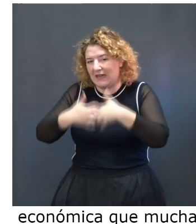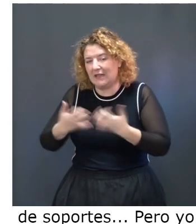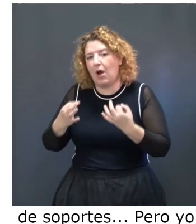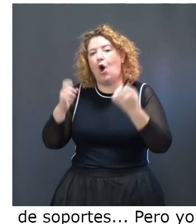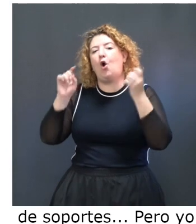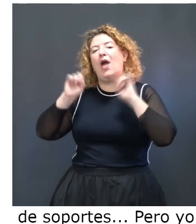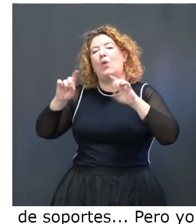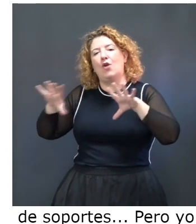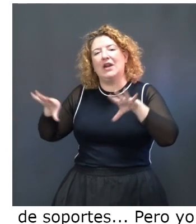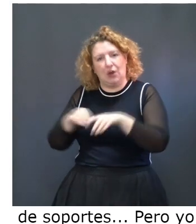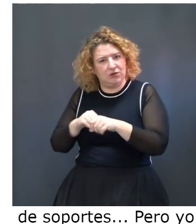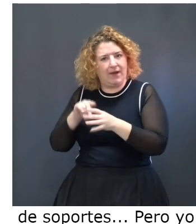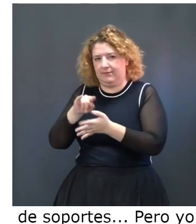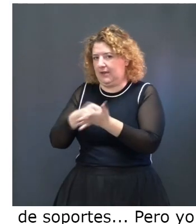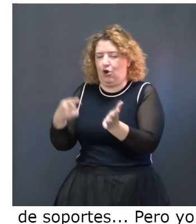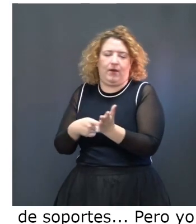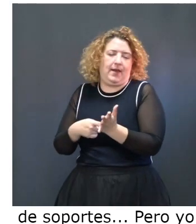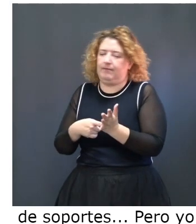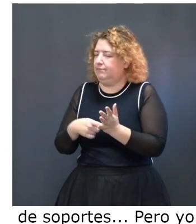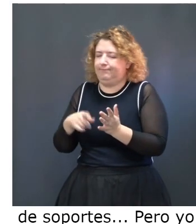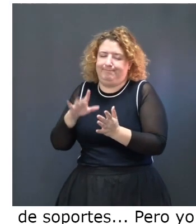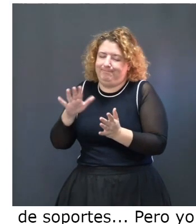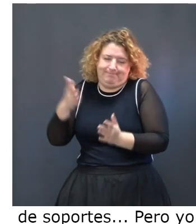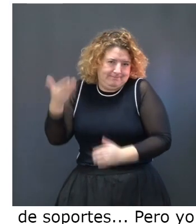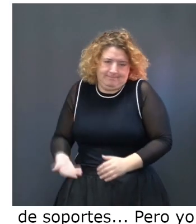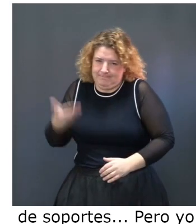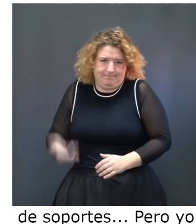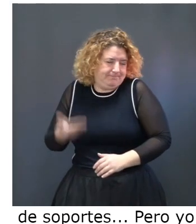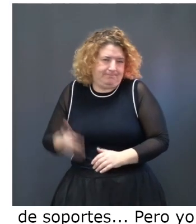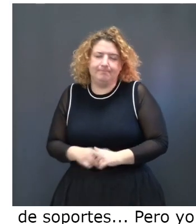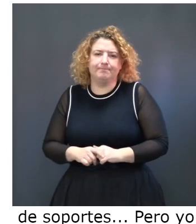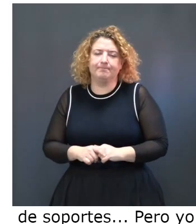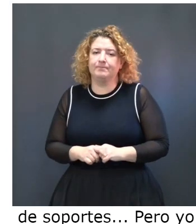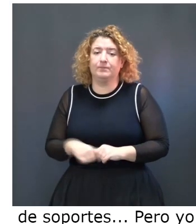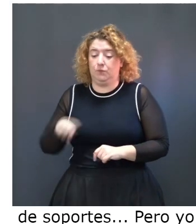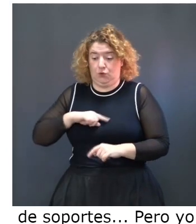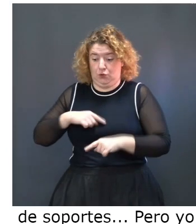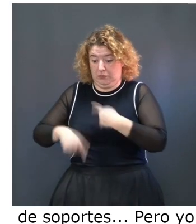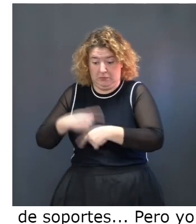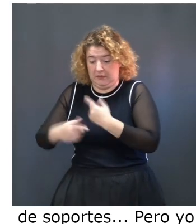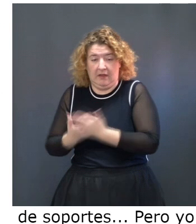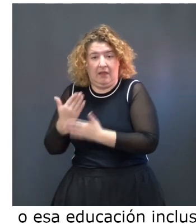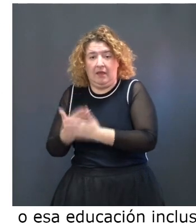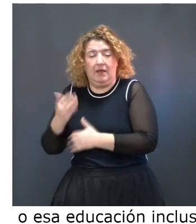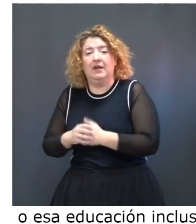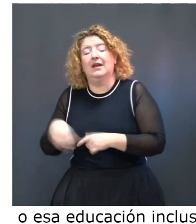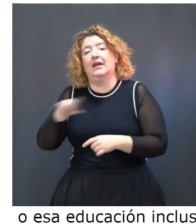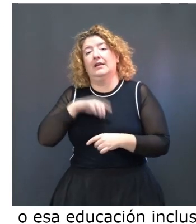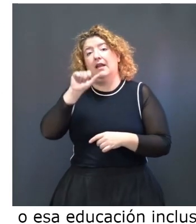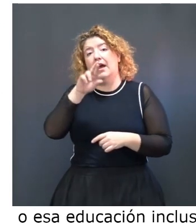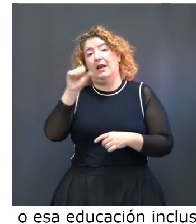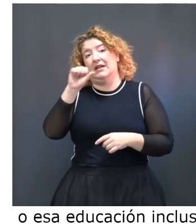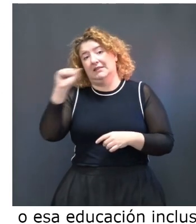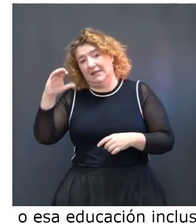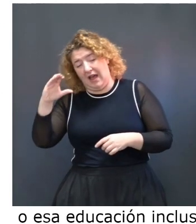educación inclusiva, la tecnología es fundamental. Nosotros en el día a día nuestro, desde Arasac y por